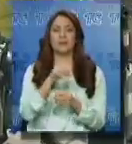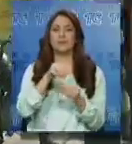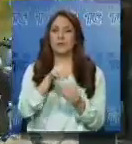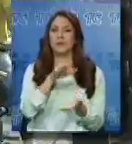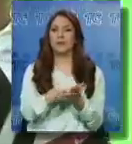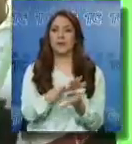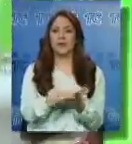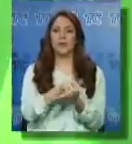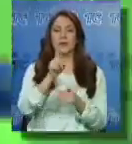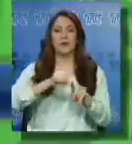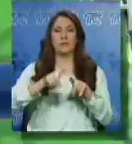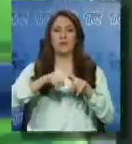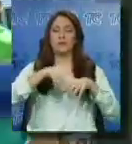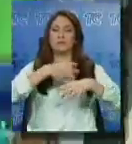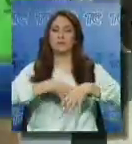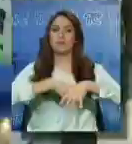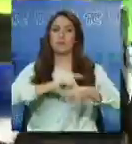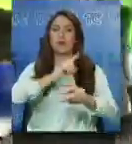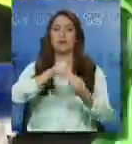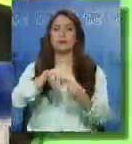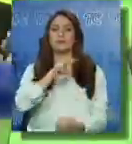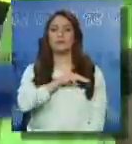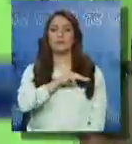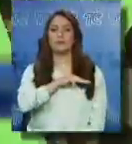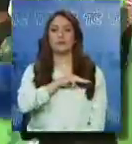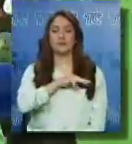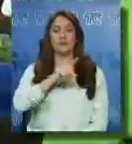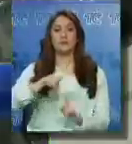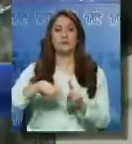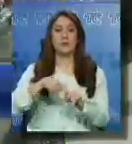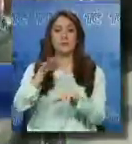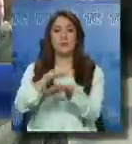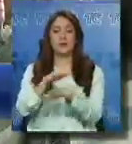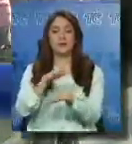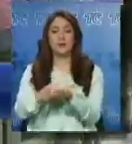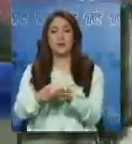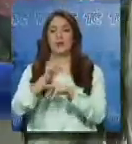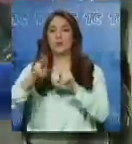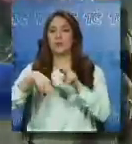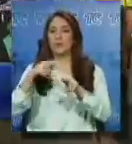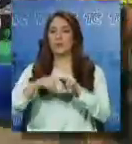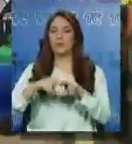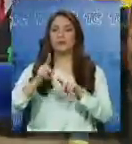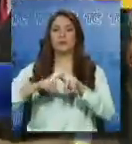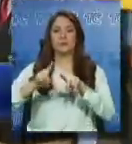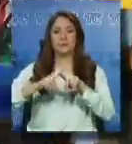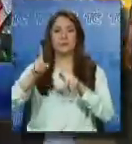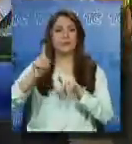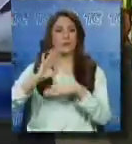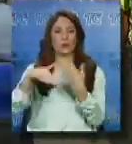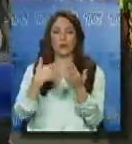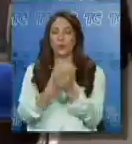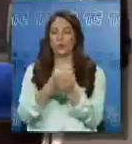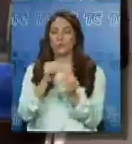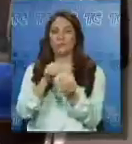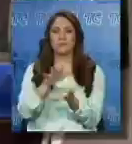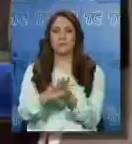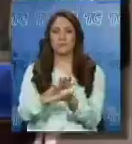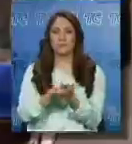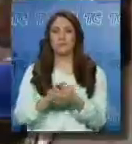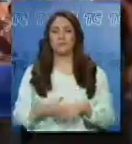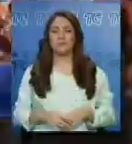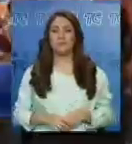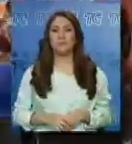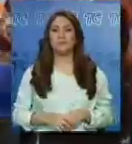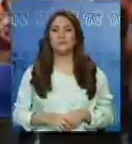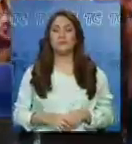tranquilidad algunas calles hasta el edificio municipal. También en Machala, las actividades comerciales y públicas se realizaron con total normalidad. En